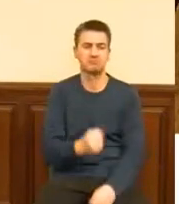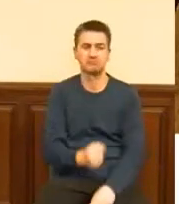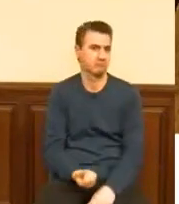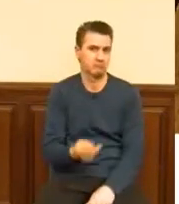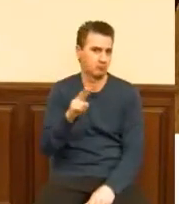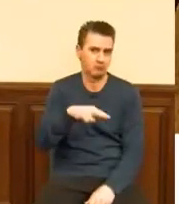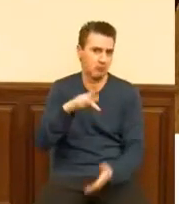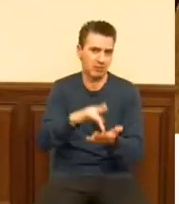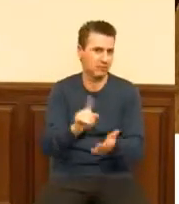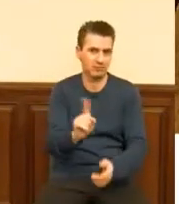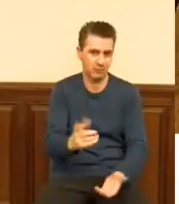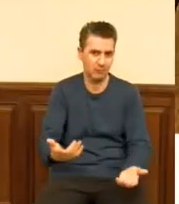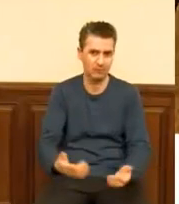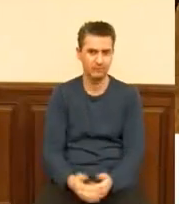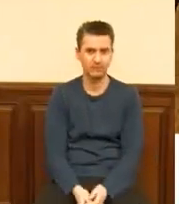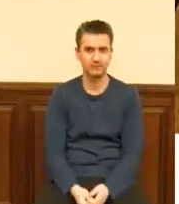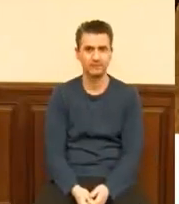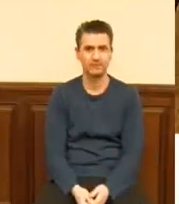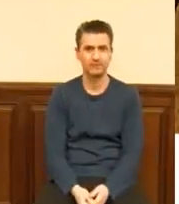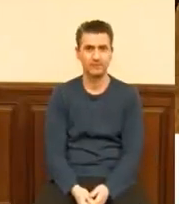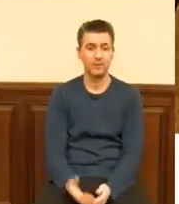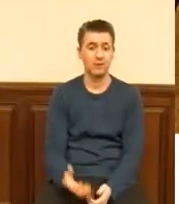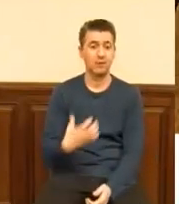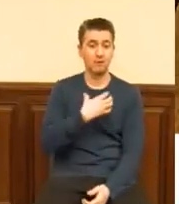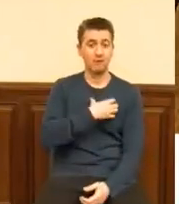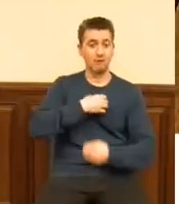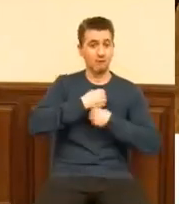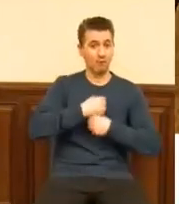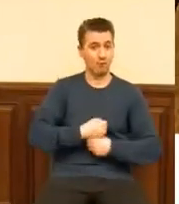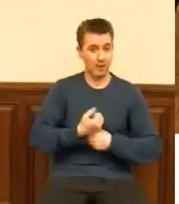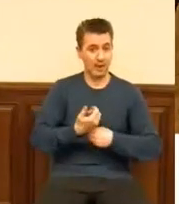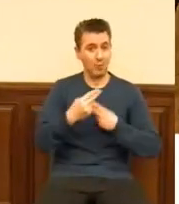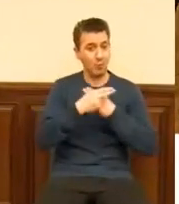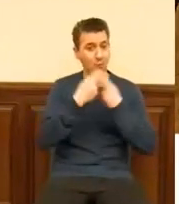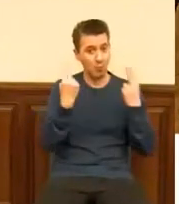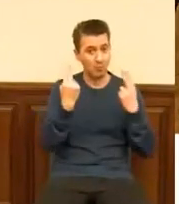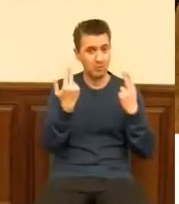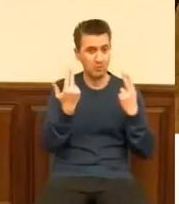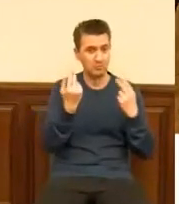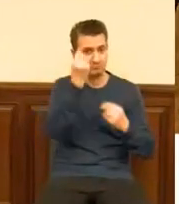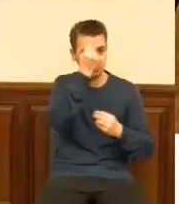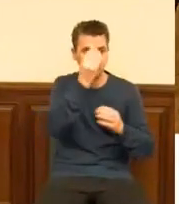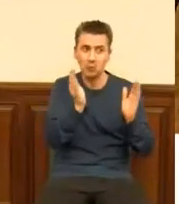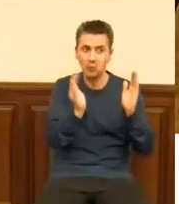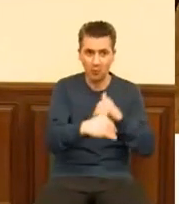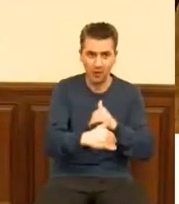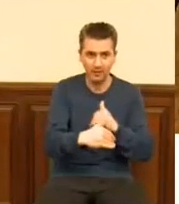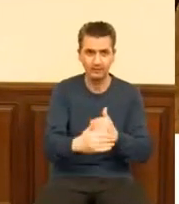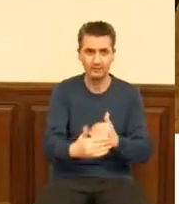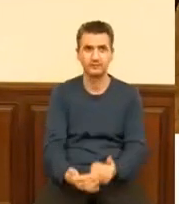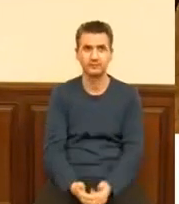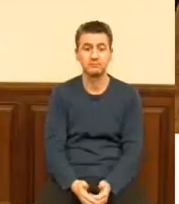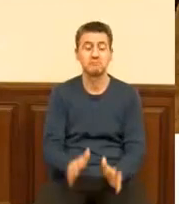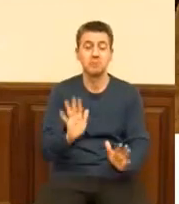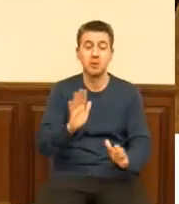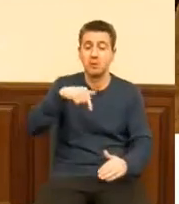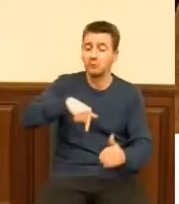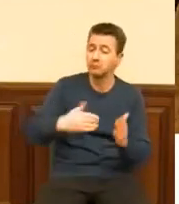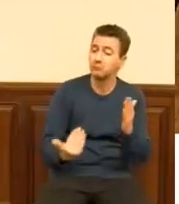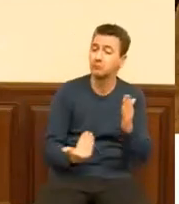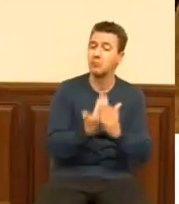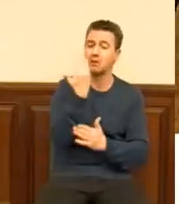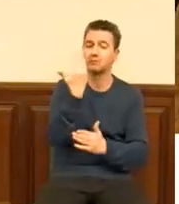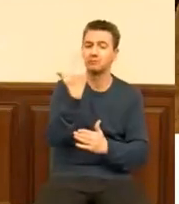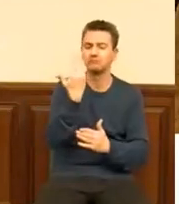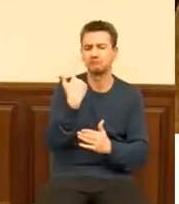Bueno, entiendo que no hay ningún funcionario público, entiendo que no lo hay, aunque esta mañana me